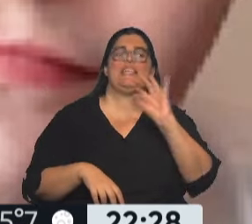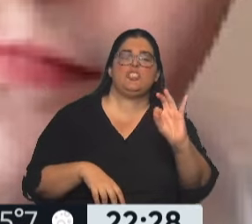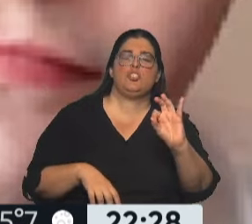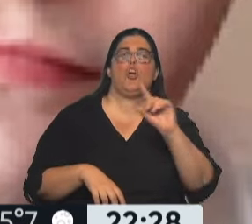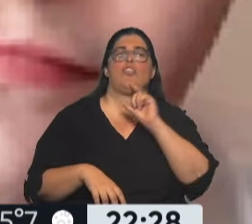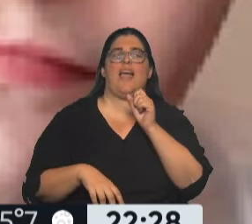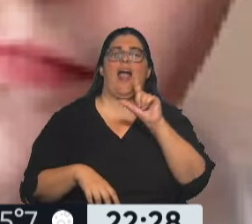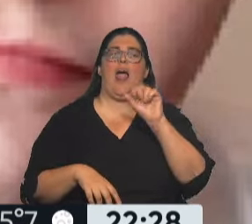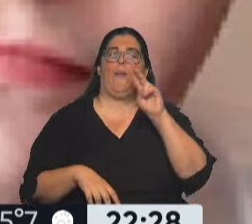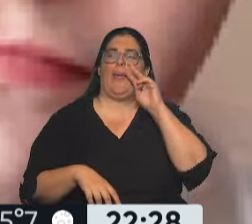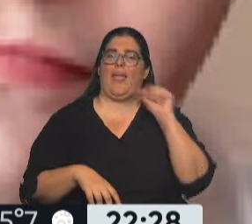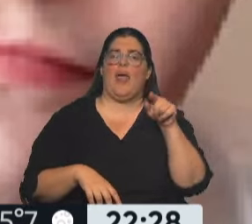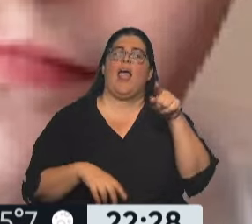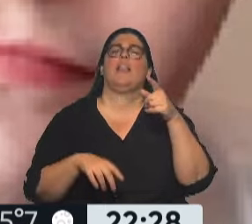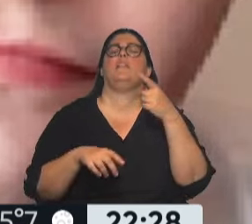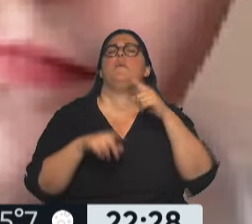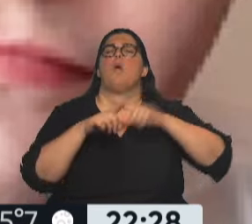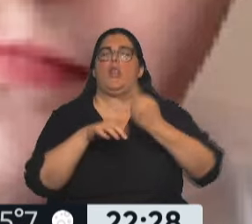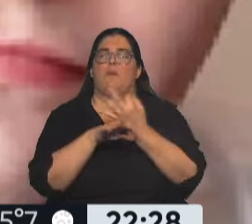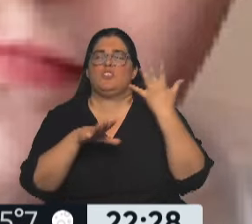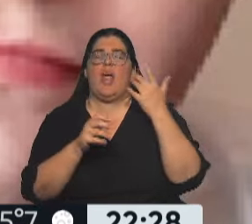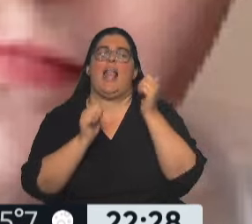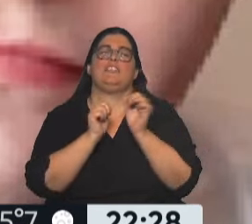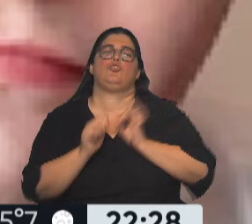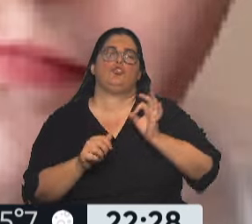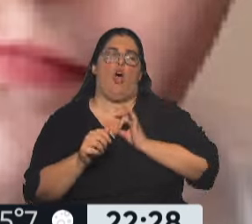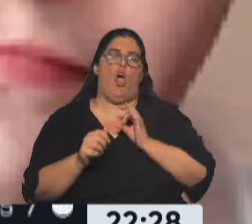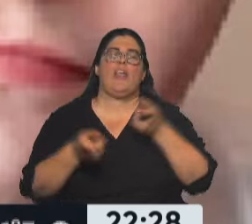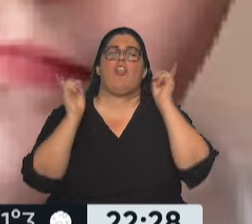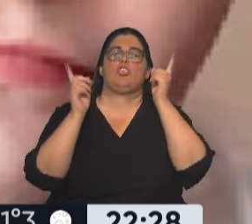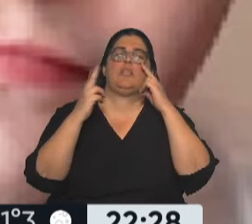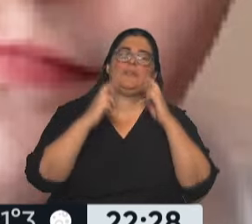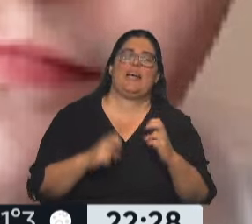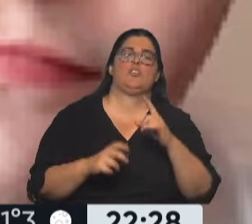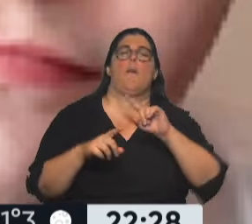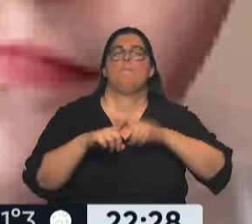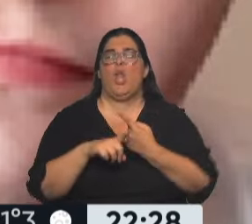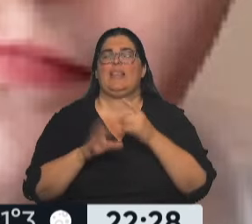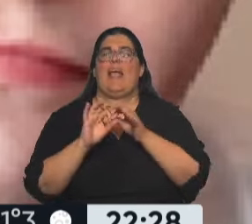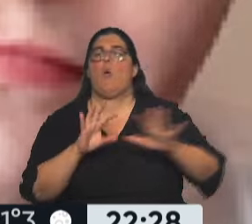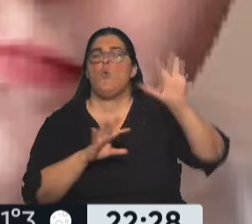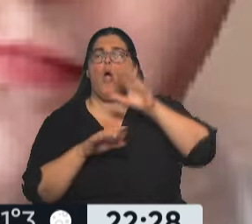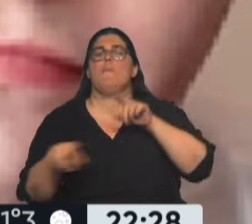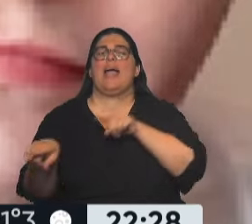historiador, docente e investigador en política europea de la carrera de Ciencia Política de la Universidad de Buenos Aires,